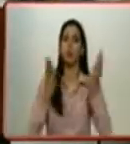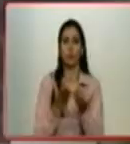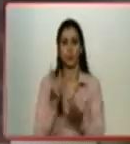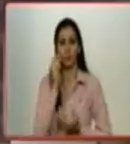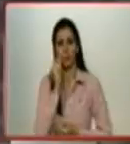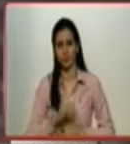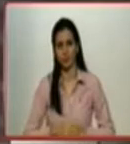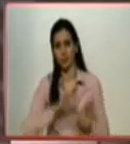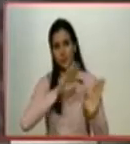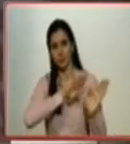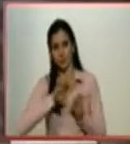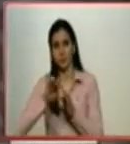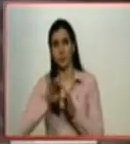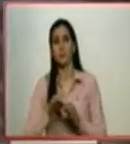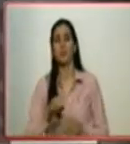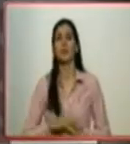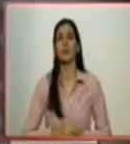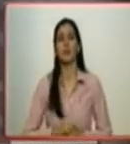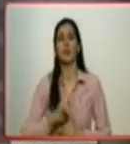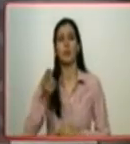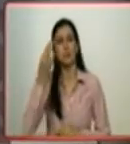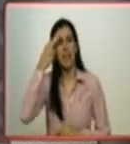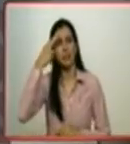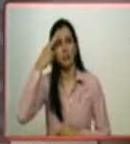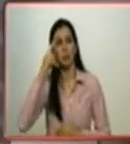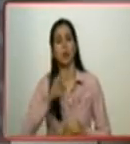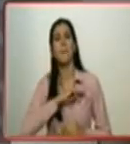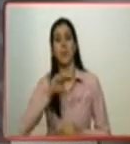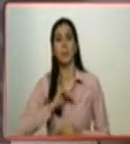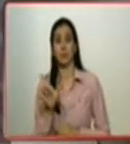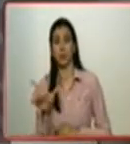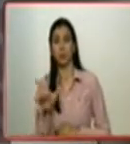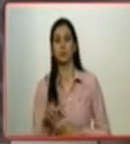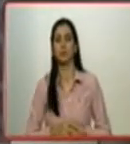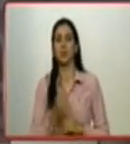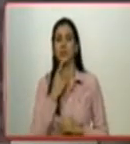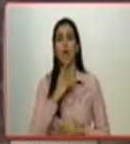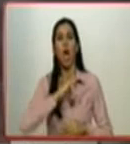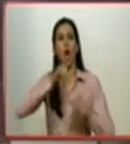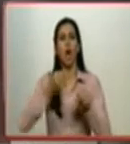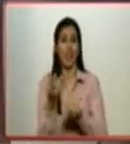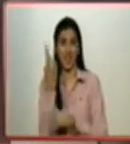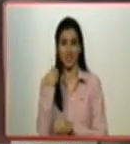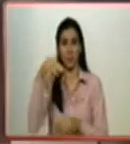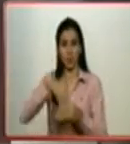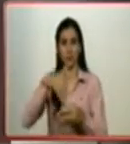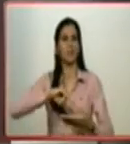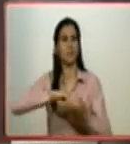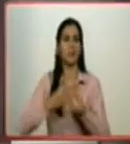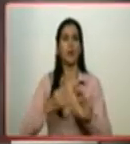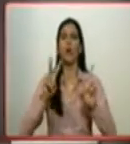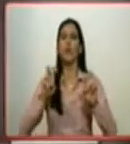Noticia. Héctor Rodríguez, integrante de la directiva del PSUV, aseguró que esta jornada electoral significa una